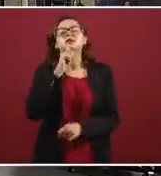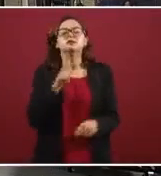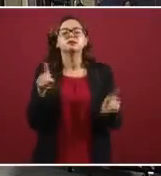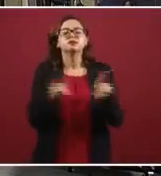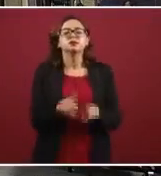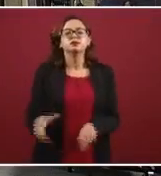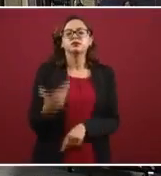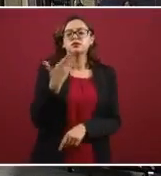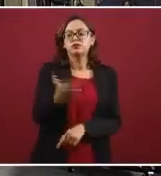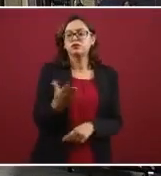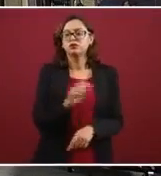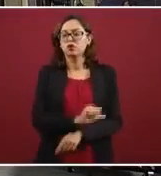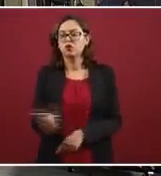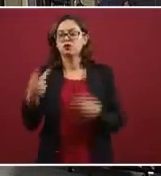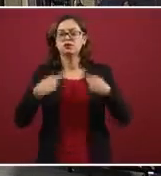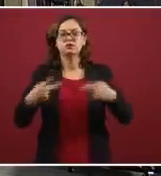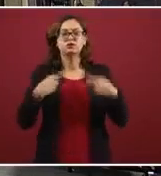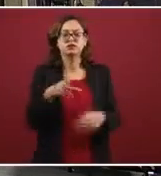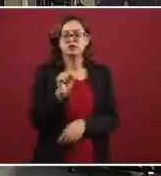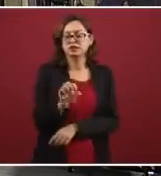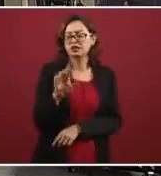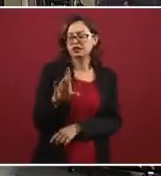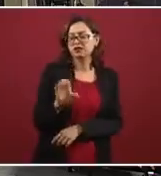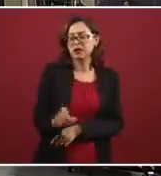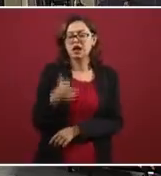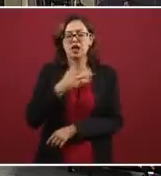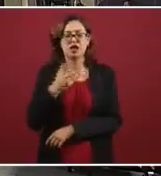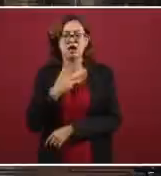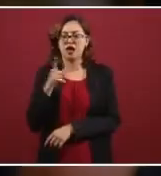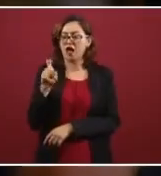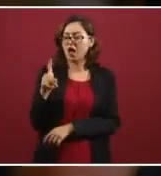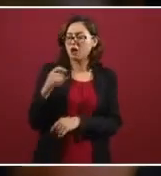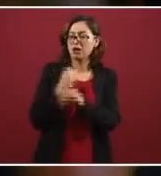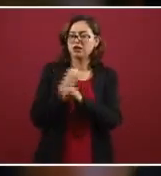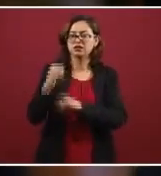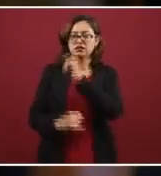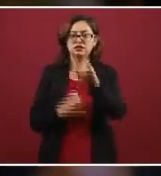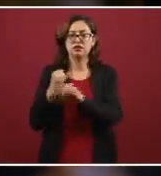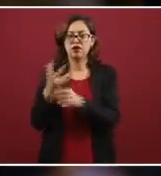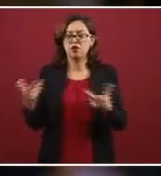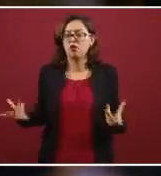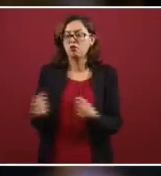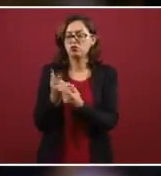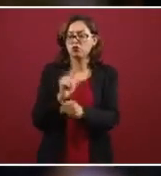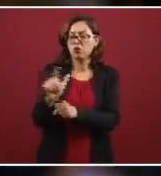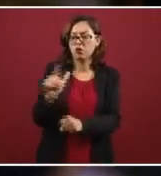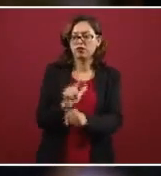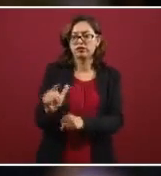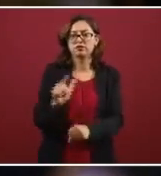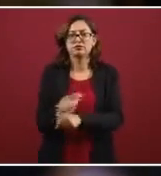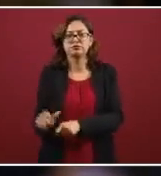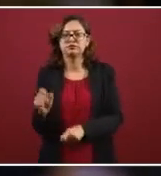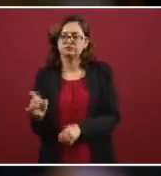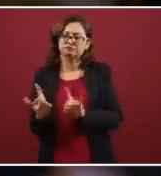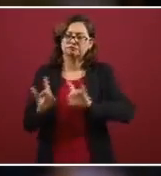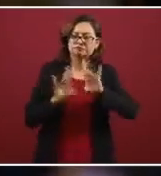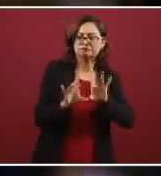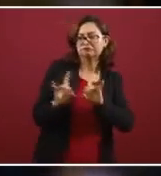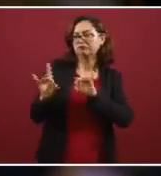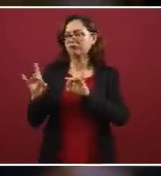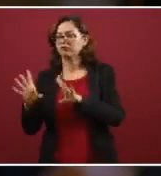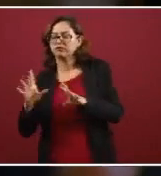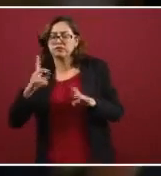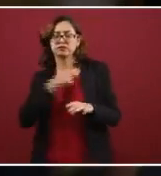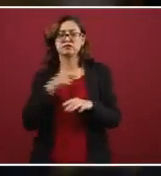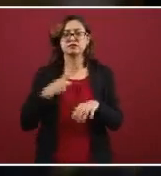también gente de Relaciones Exteriores, porque tenemos aguas internacionales que compartimos con Guatemala y hay por ahí unas situaciones que se tienen que